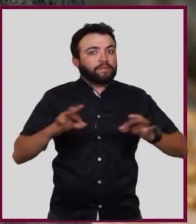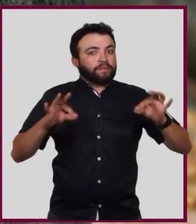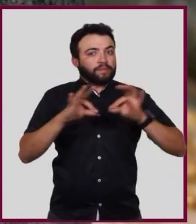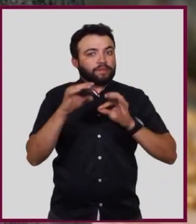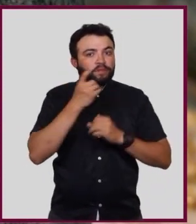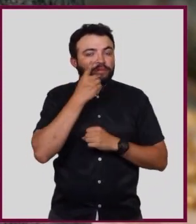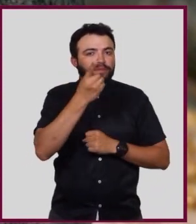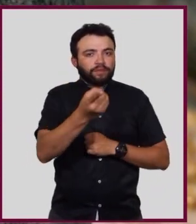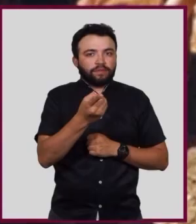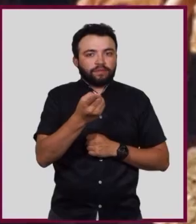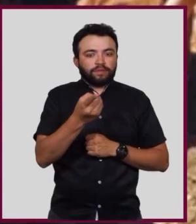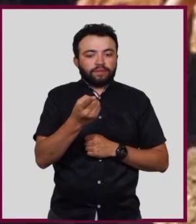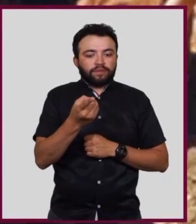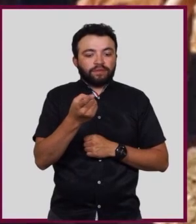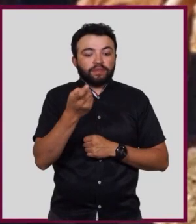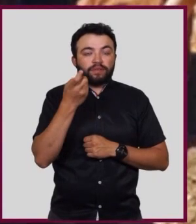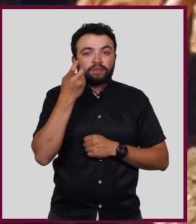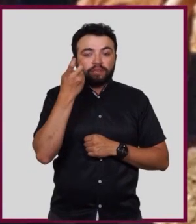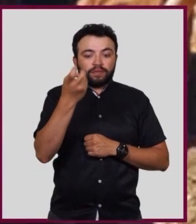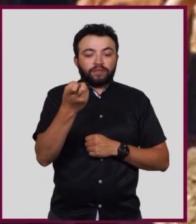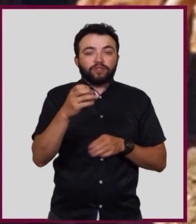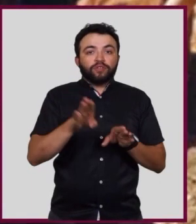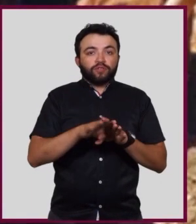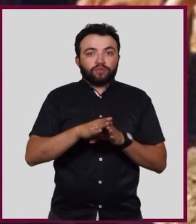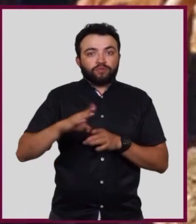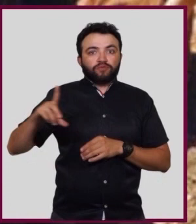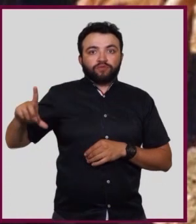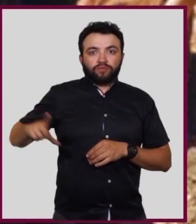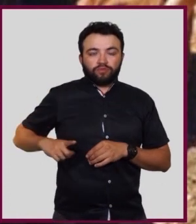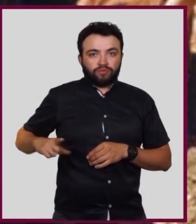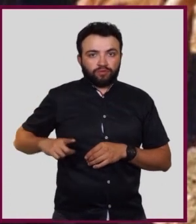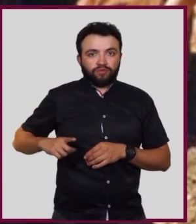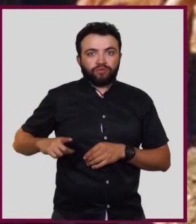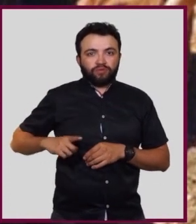dicen, es que son gobernantes hereditarios.